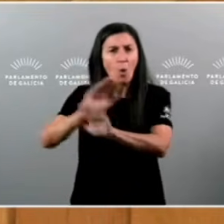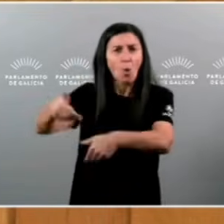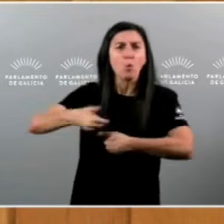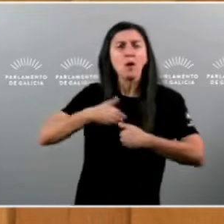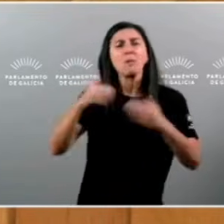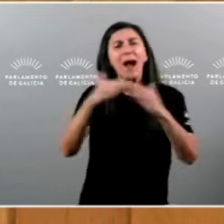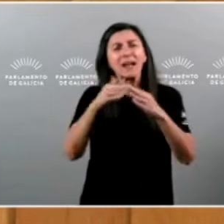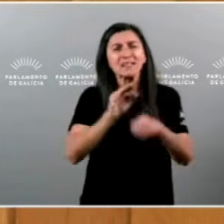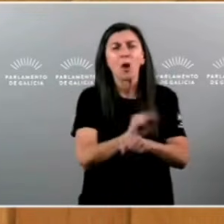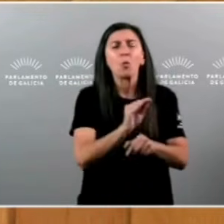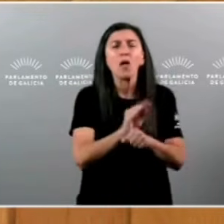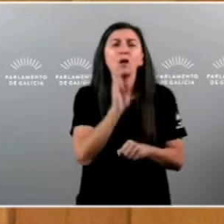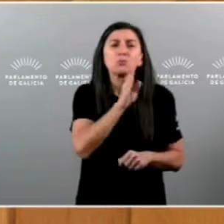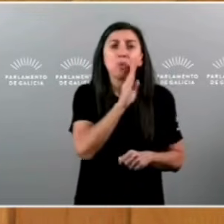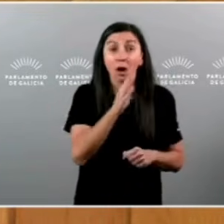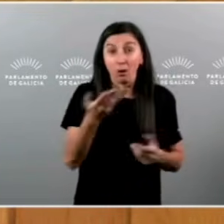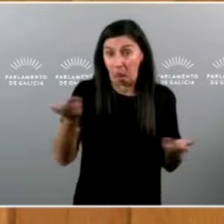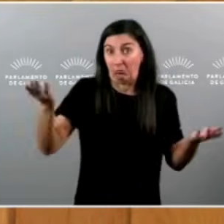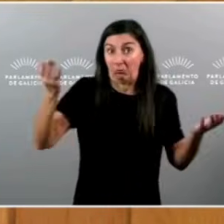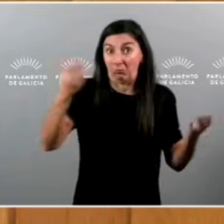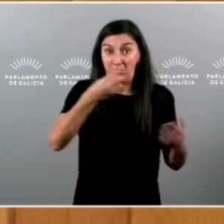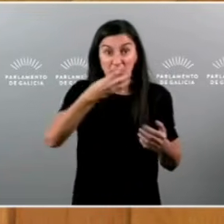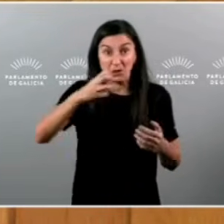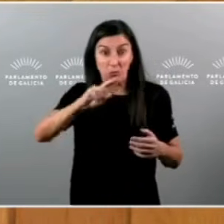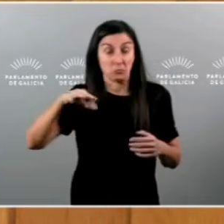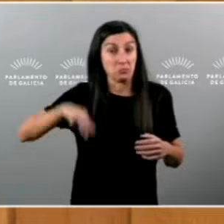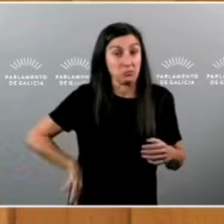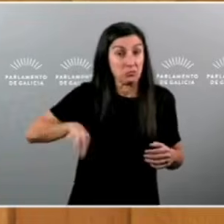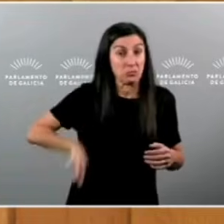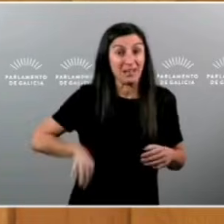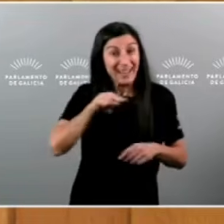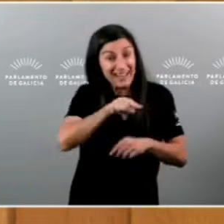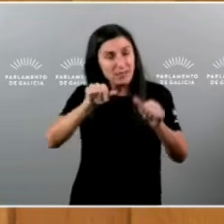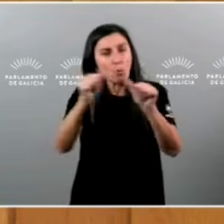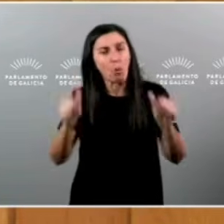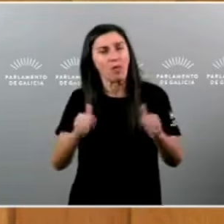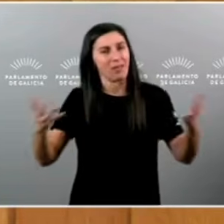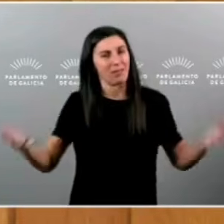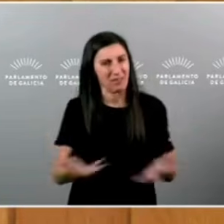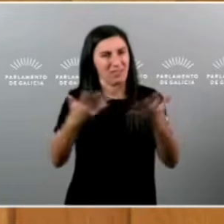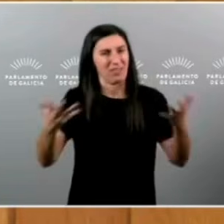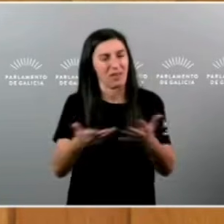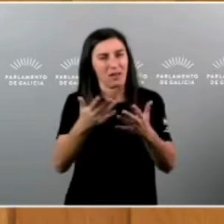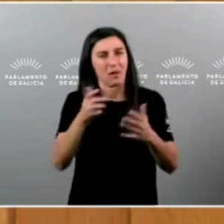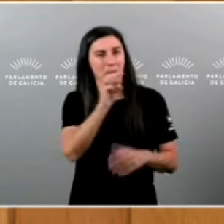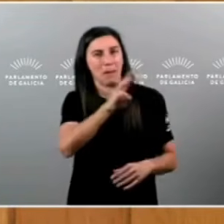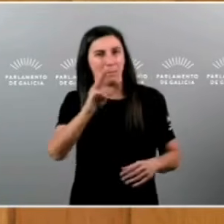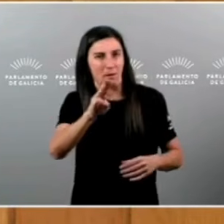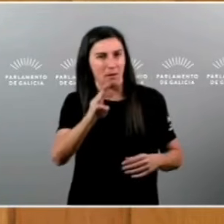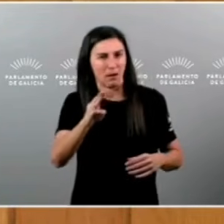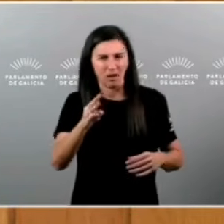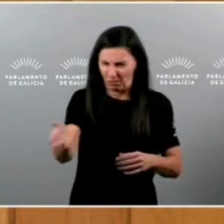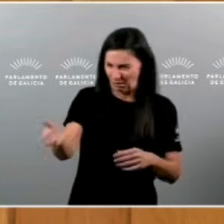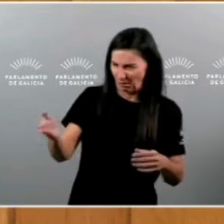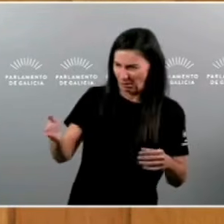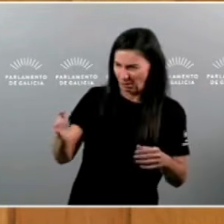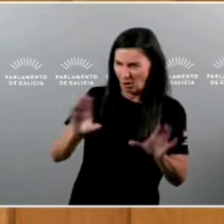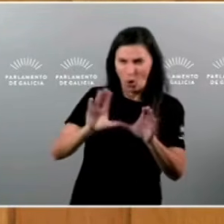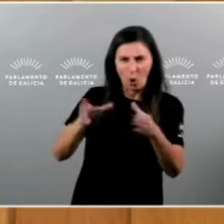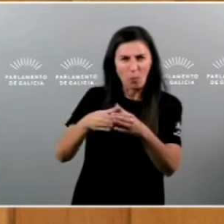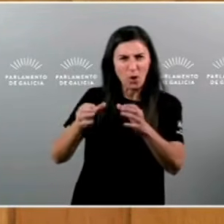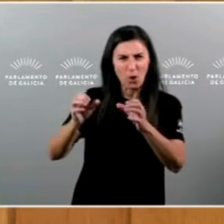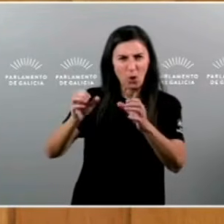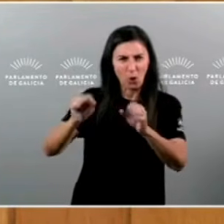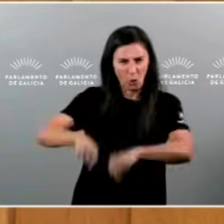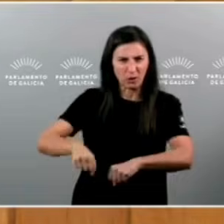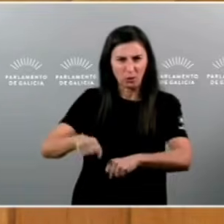túa mai por 400 euros. Ese é o modelo do Partido Popular. Que queredes? Un convenio colectivo, dereitos laborais